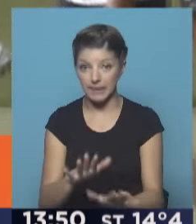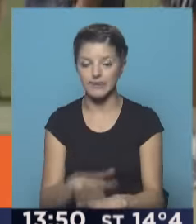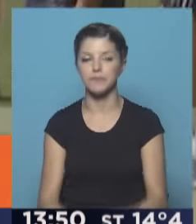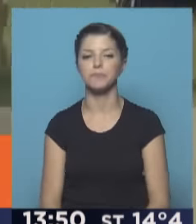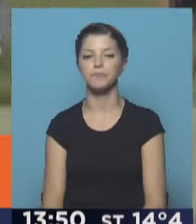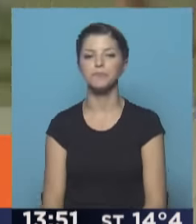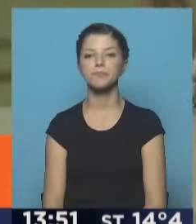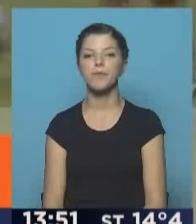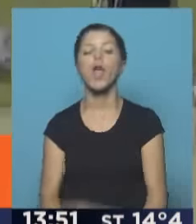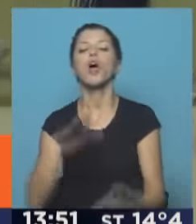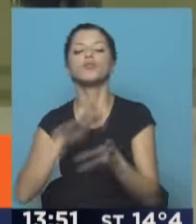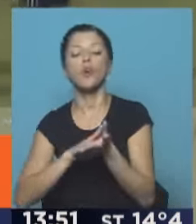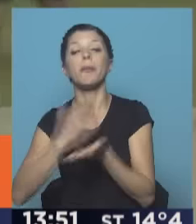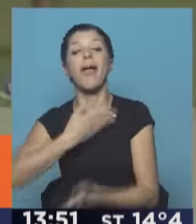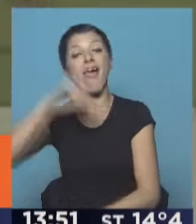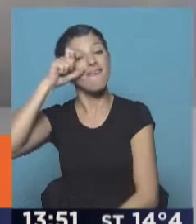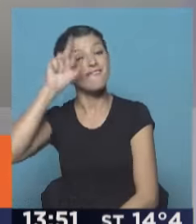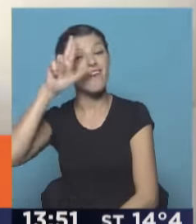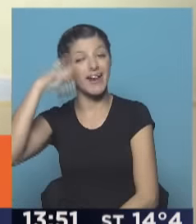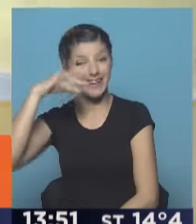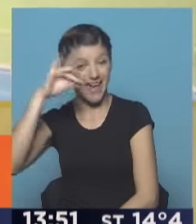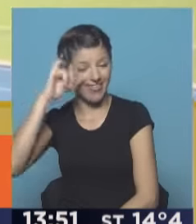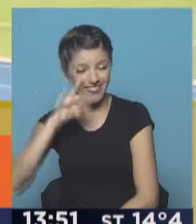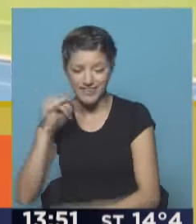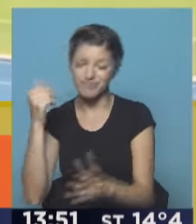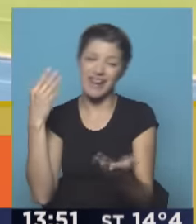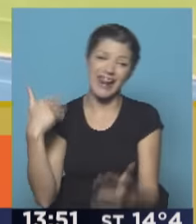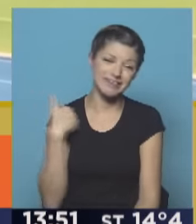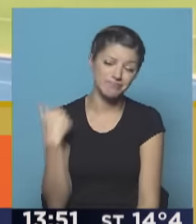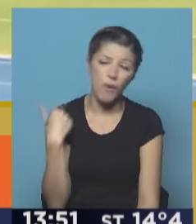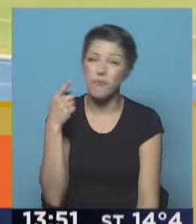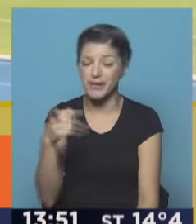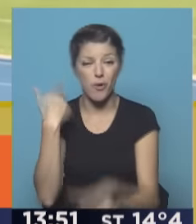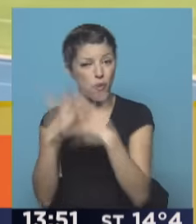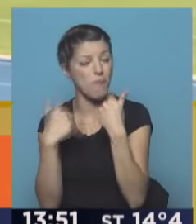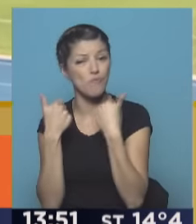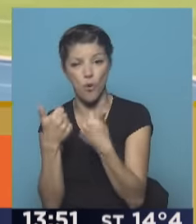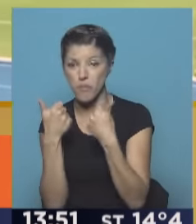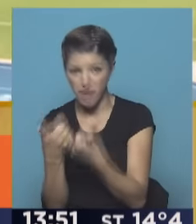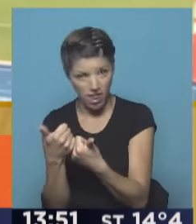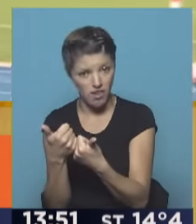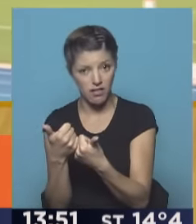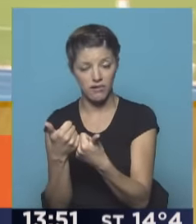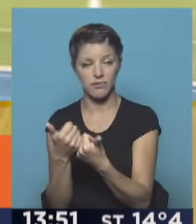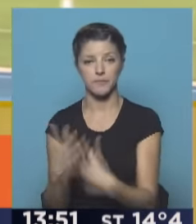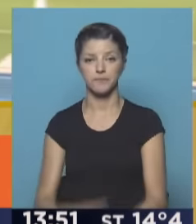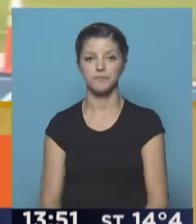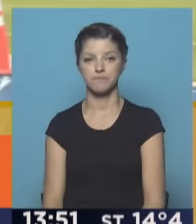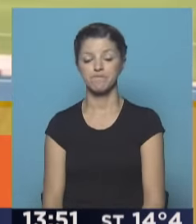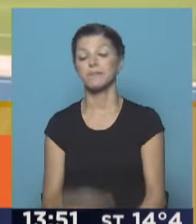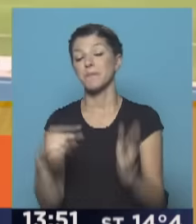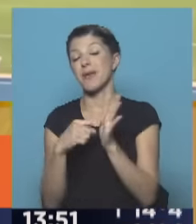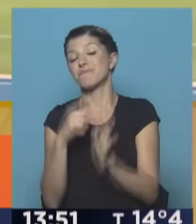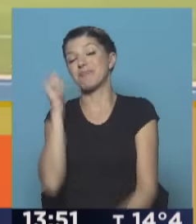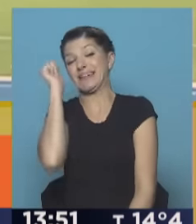oportunidades. El tema de Augusto Fernández, sí, una pena porque estaba jugando en gran nivel. En gran nivel estaba Augusto Fernández jugando. Y bueno,